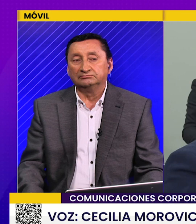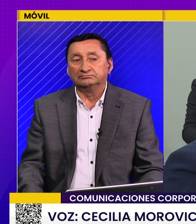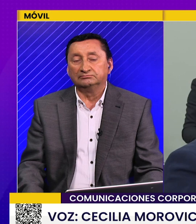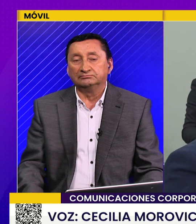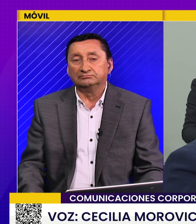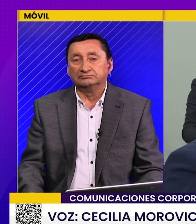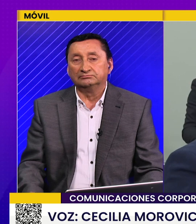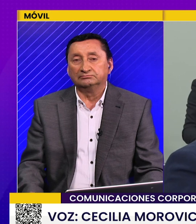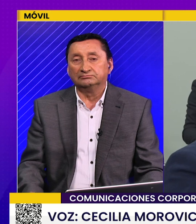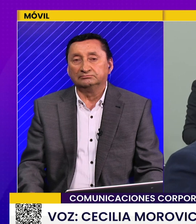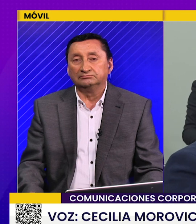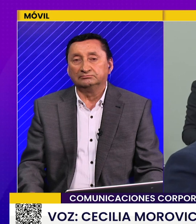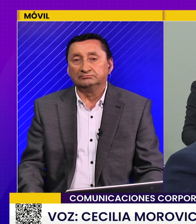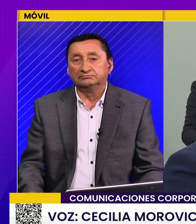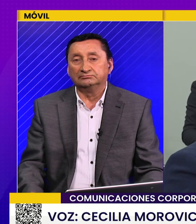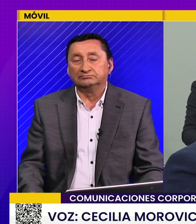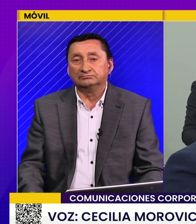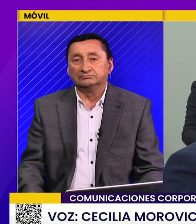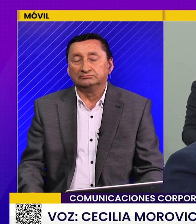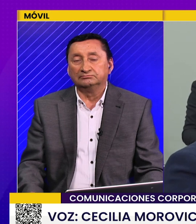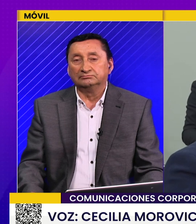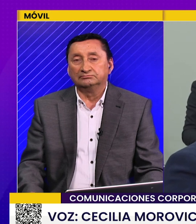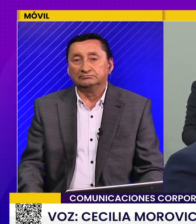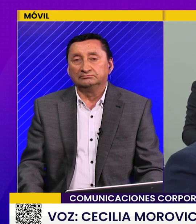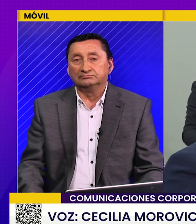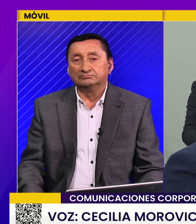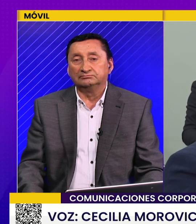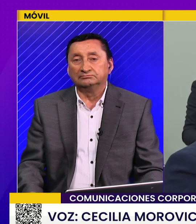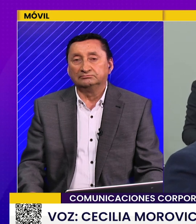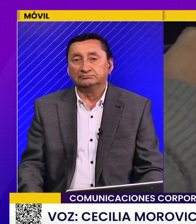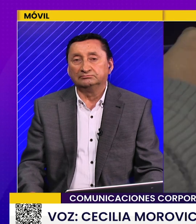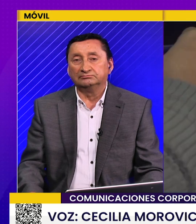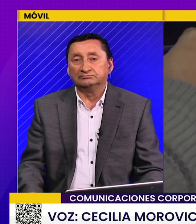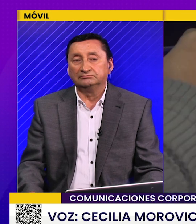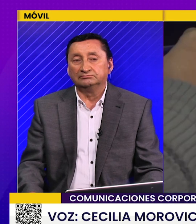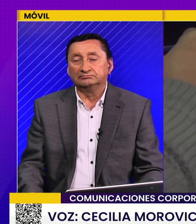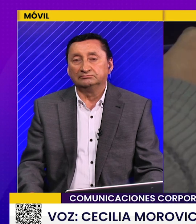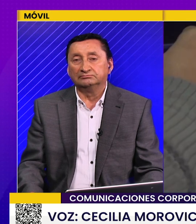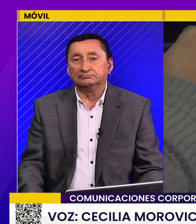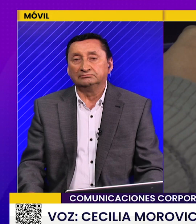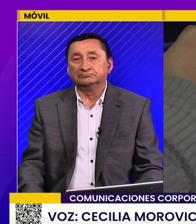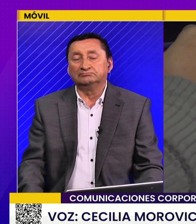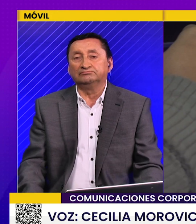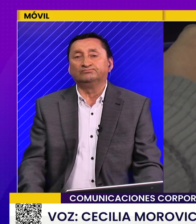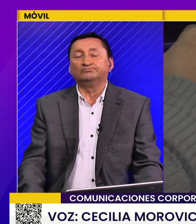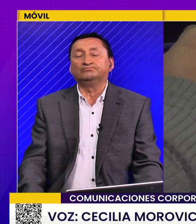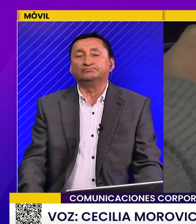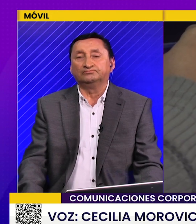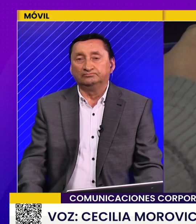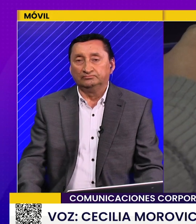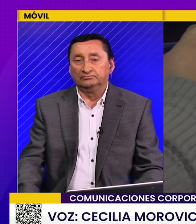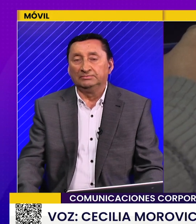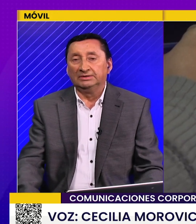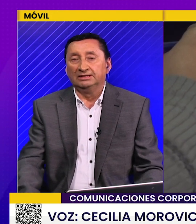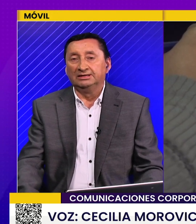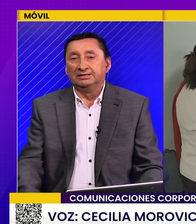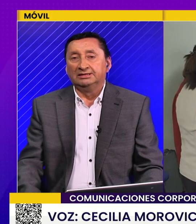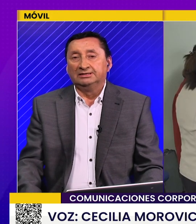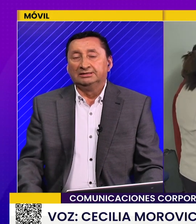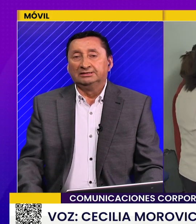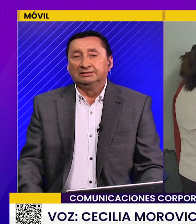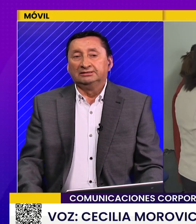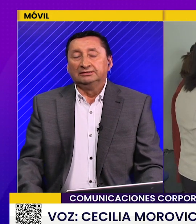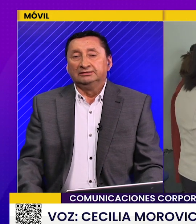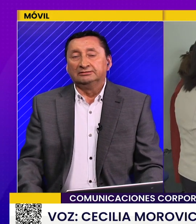no es culpa de la persona con discapacidad, sino que es un tema, como decía, que es la sociedad la que limita. No